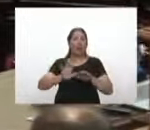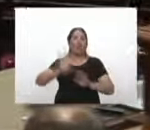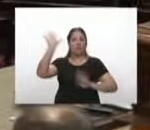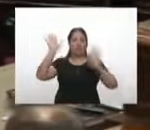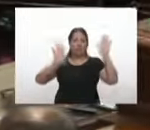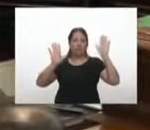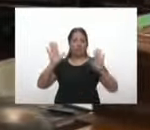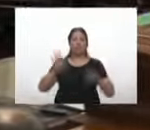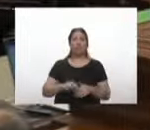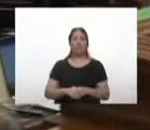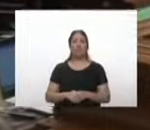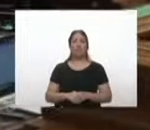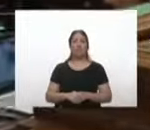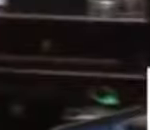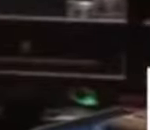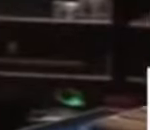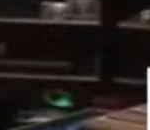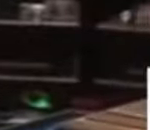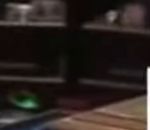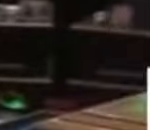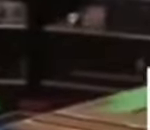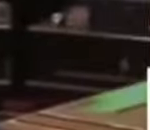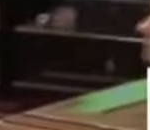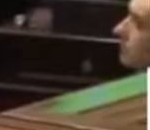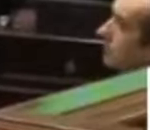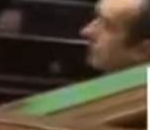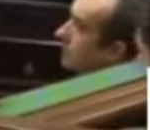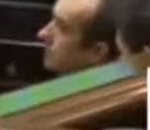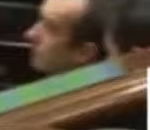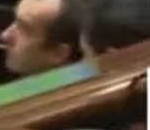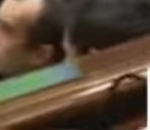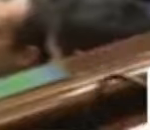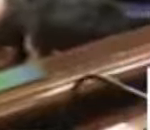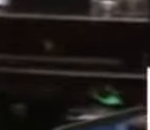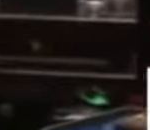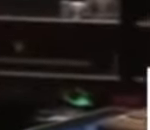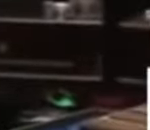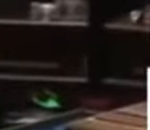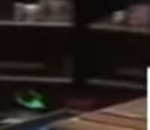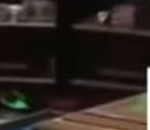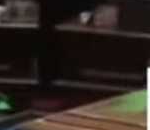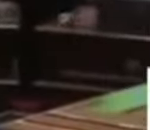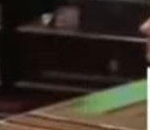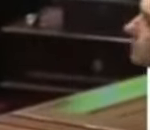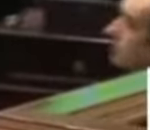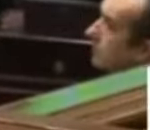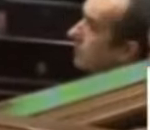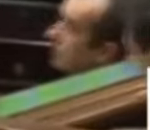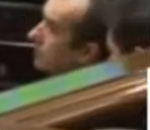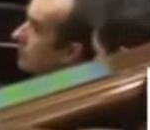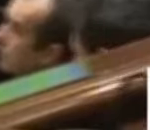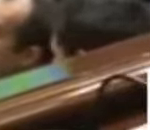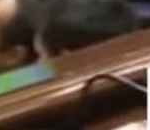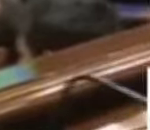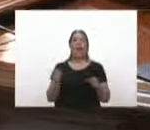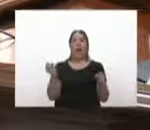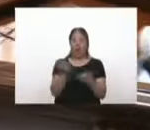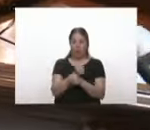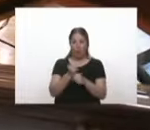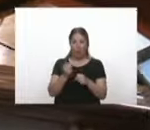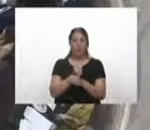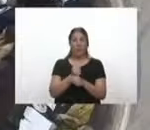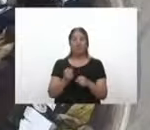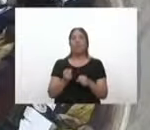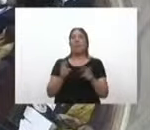audita nadie, pero ¿sabes qué pasa? Que te cante. Ese es el yo tema. Yo no te voy a ir a auditar a vos porque vos me vas a auditar a mí. Y bueno, entonces, por eso. Bueno, nos ponemos de acuerdo y decimos... Ahí está. Pero ahí también